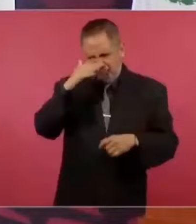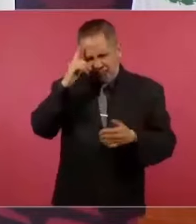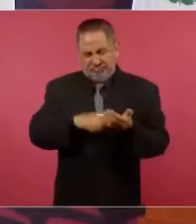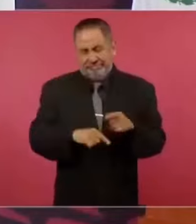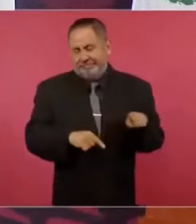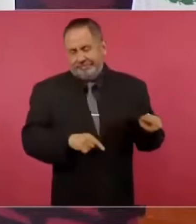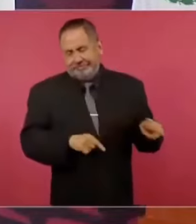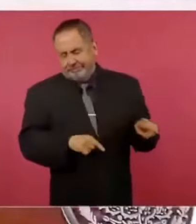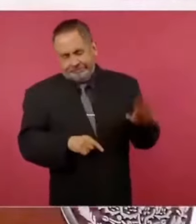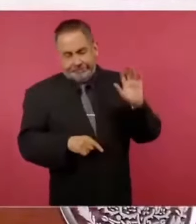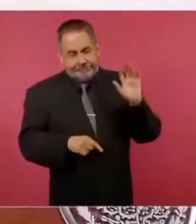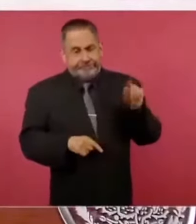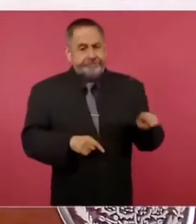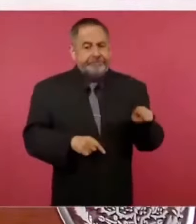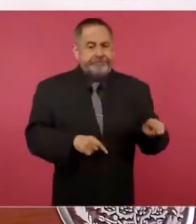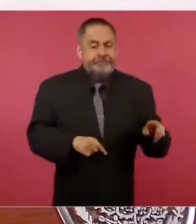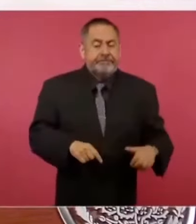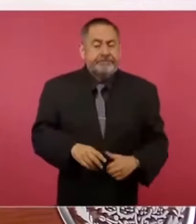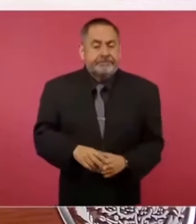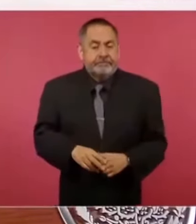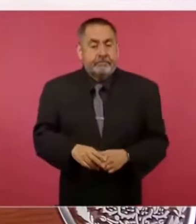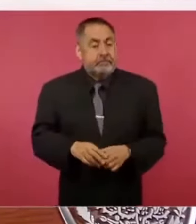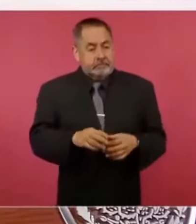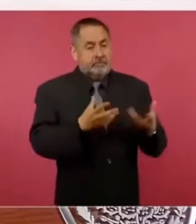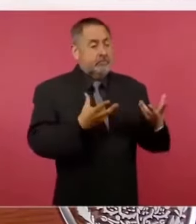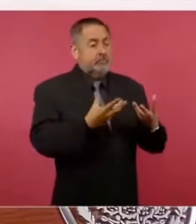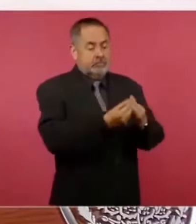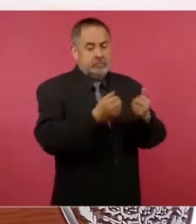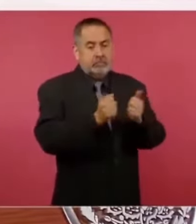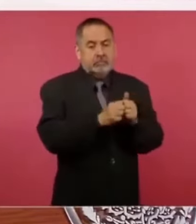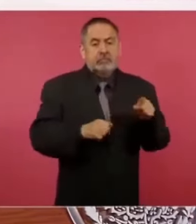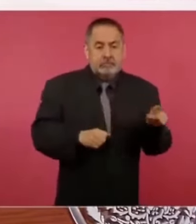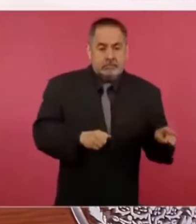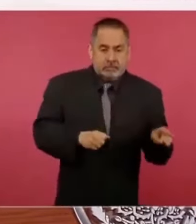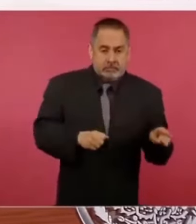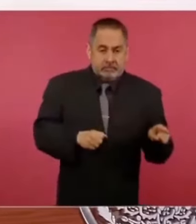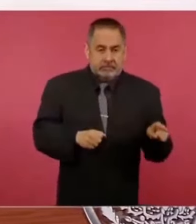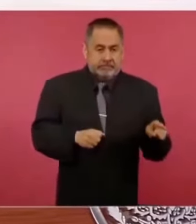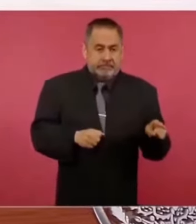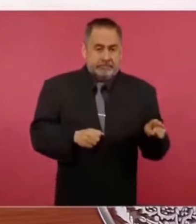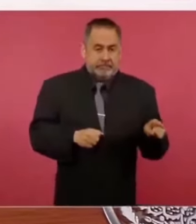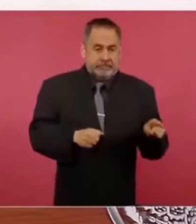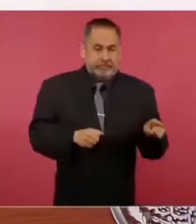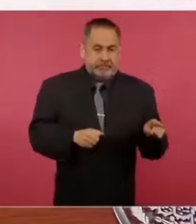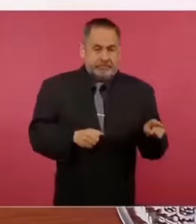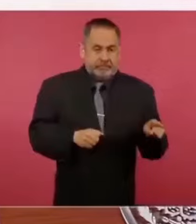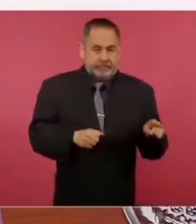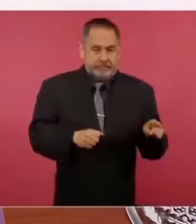ma este importante junto con